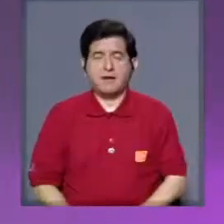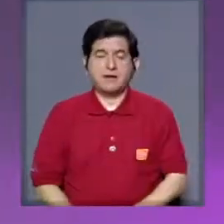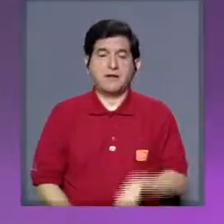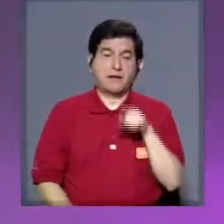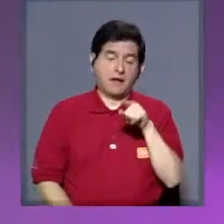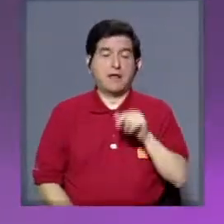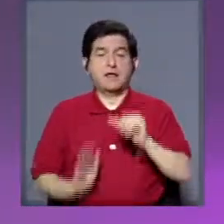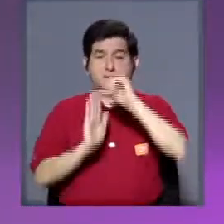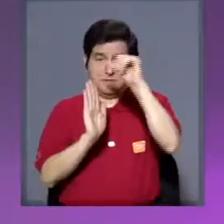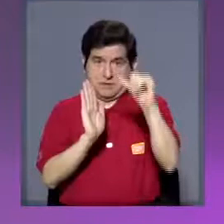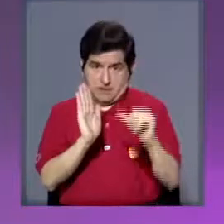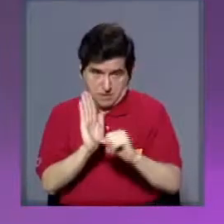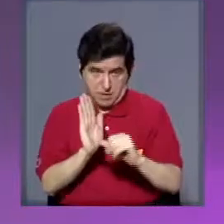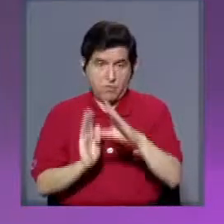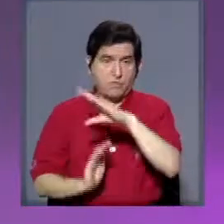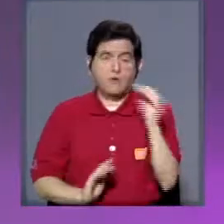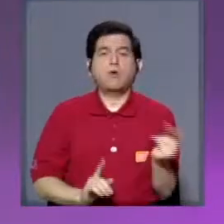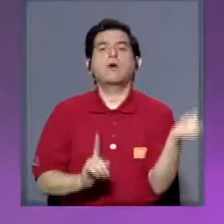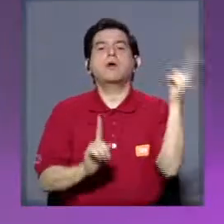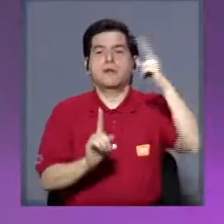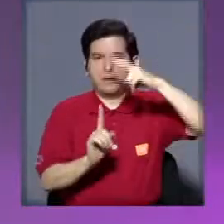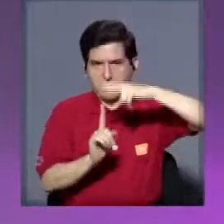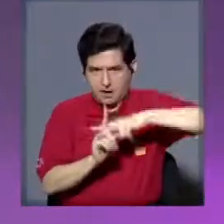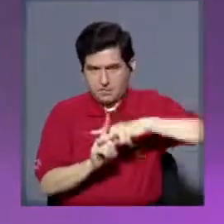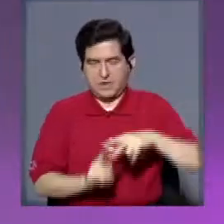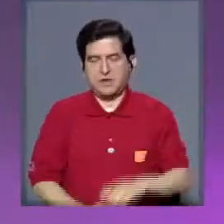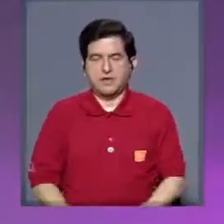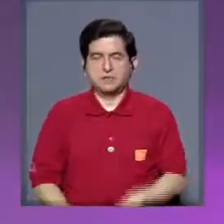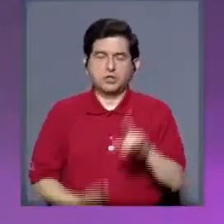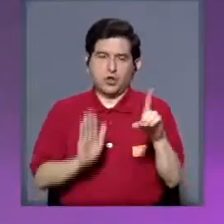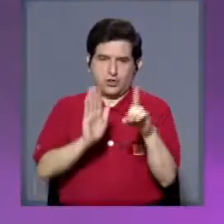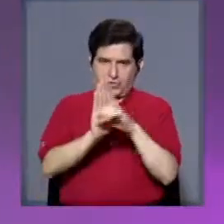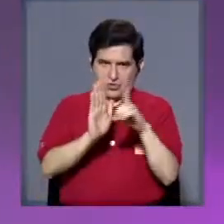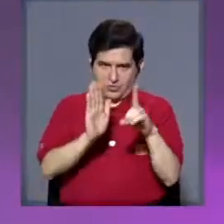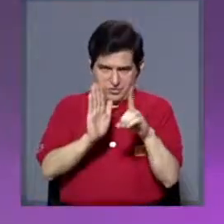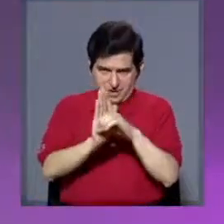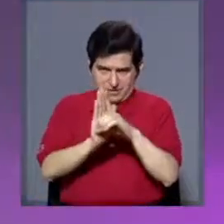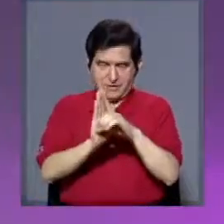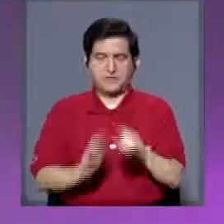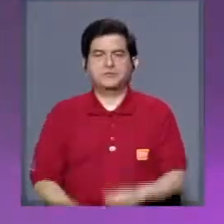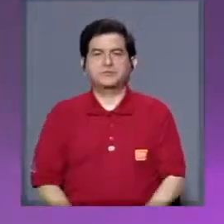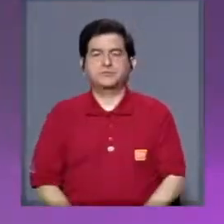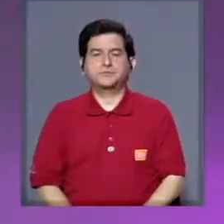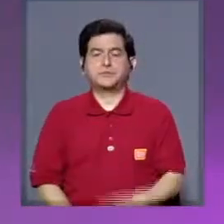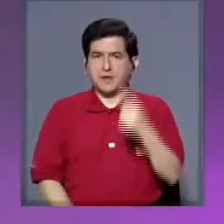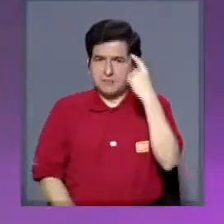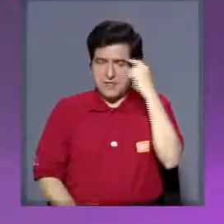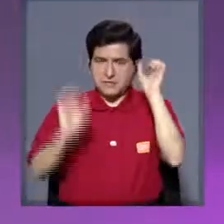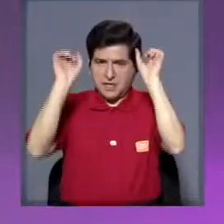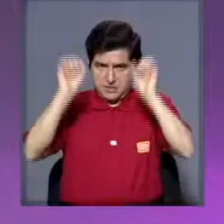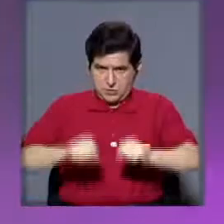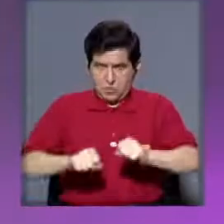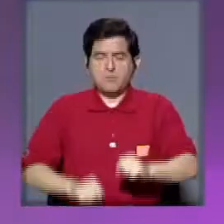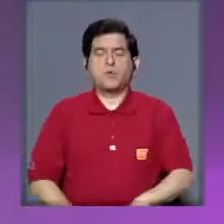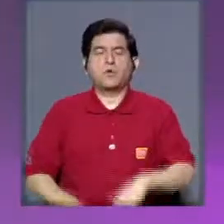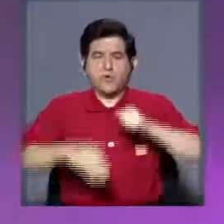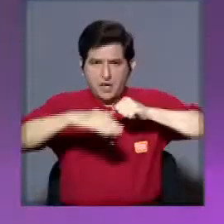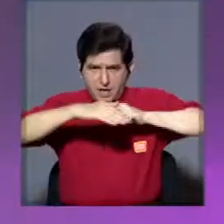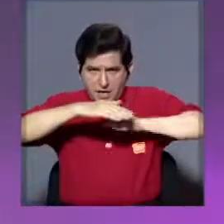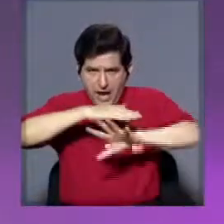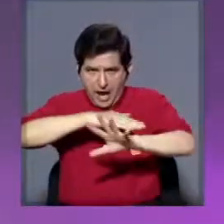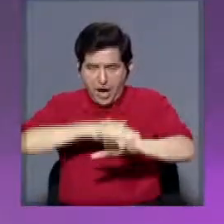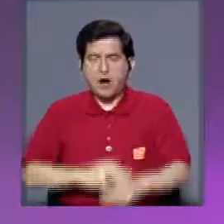este artículo y el ejercicio de este derecho poder tener un aborto